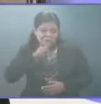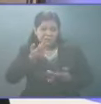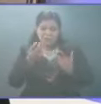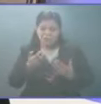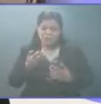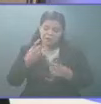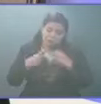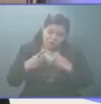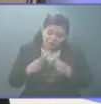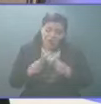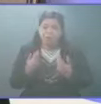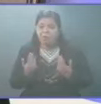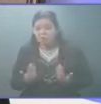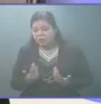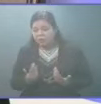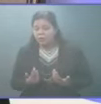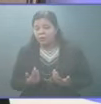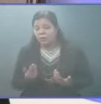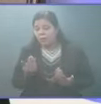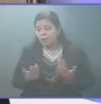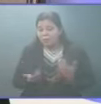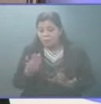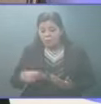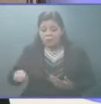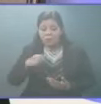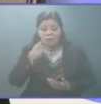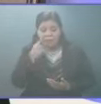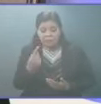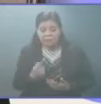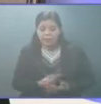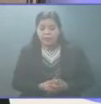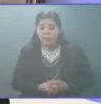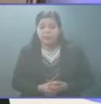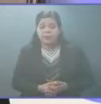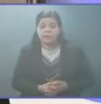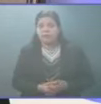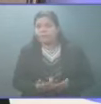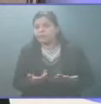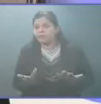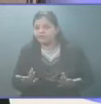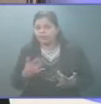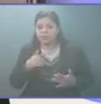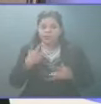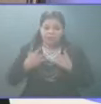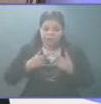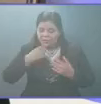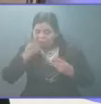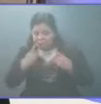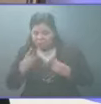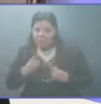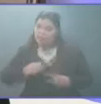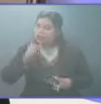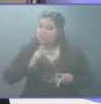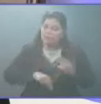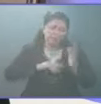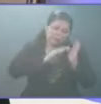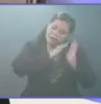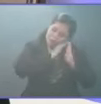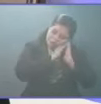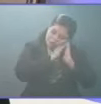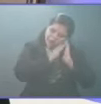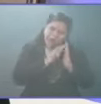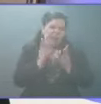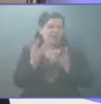porque como manifestaciones usted puede encontrar la ansiedad, puede encontrar el insomnio, la falta de